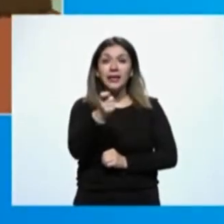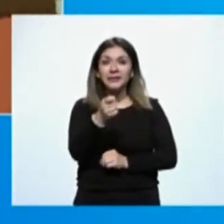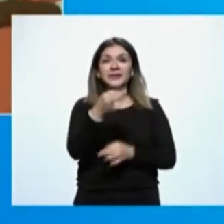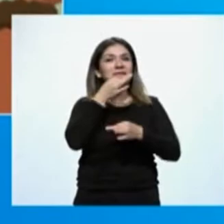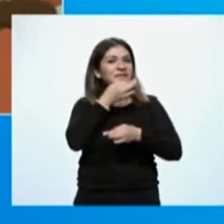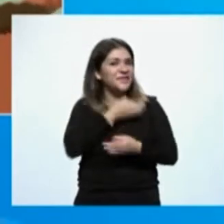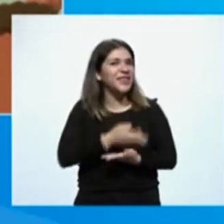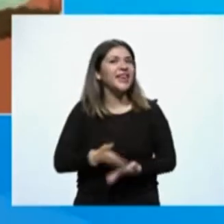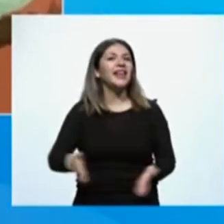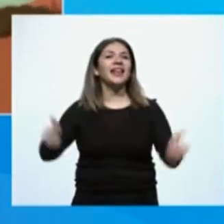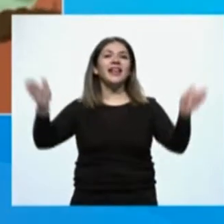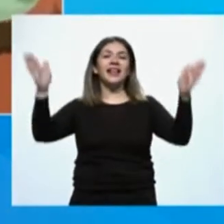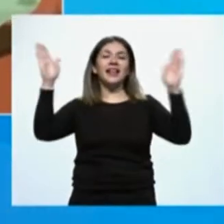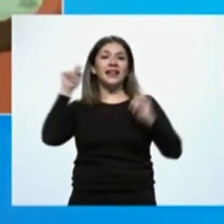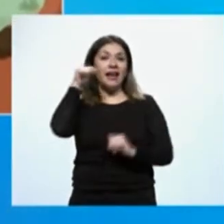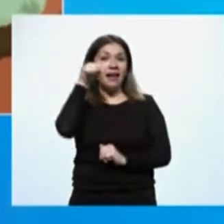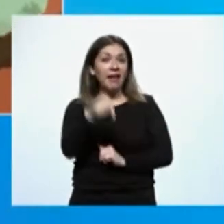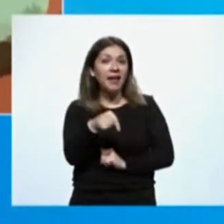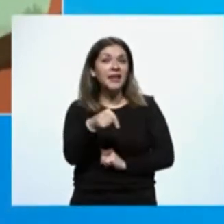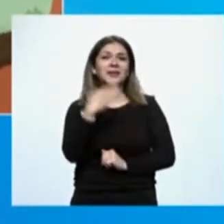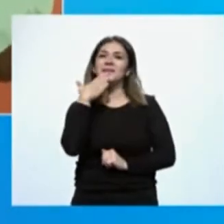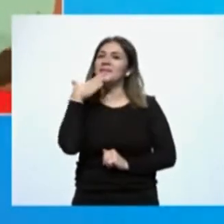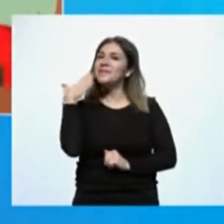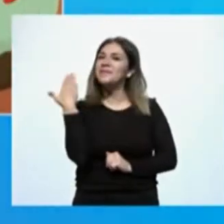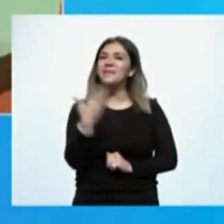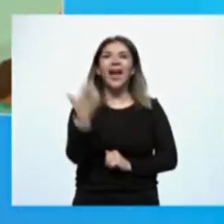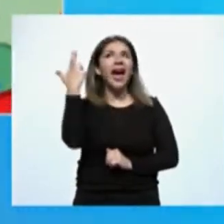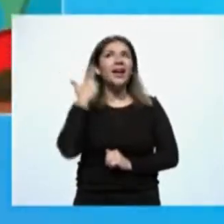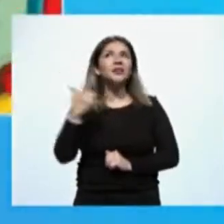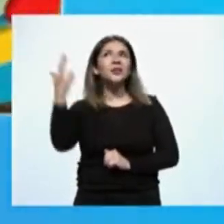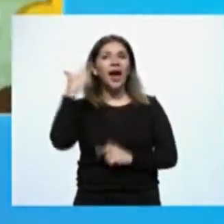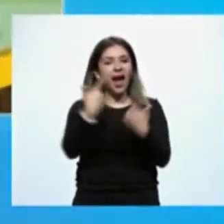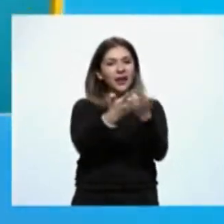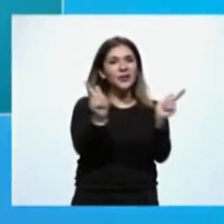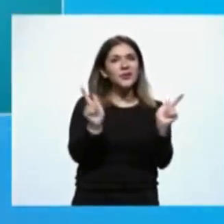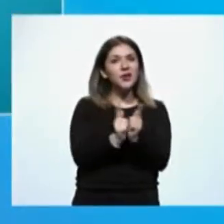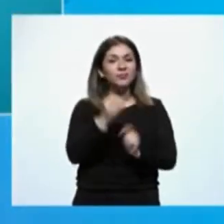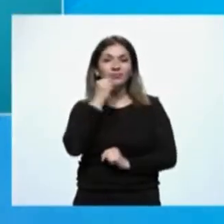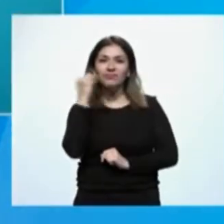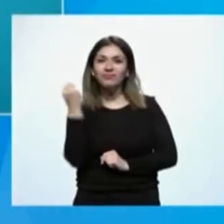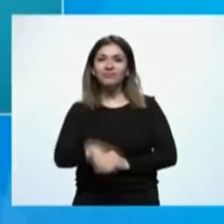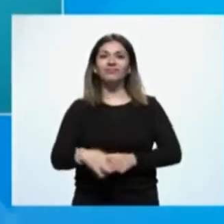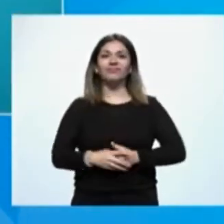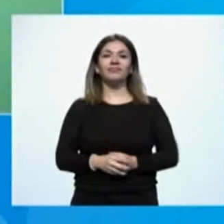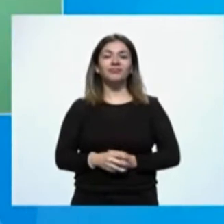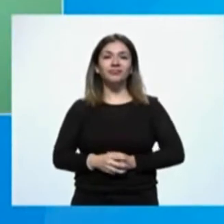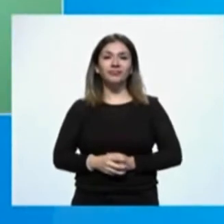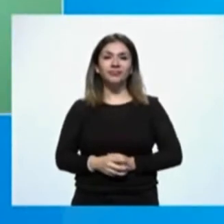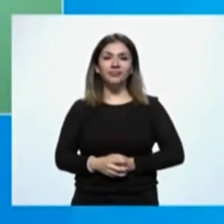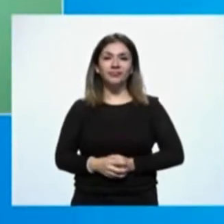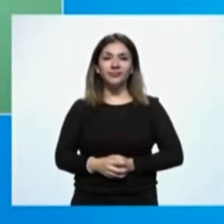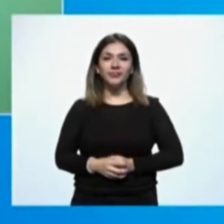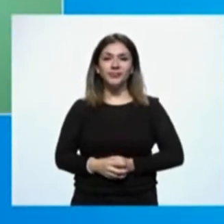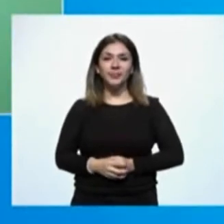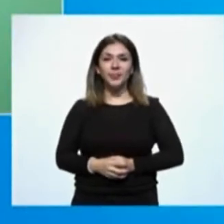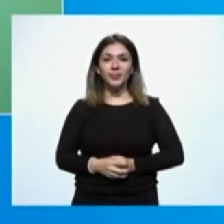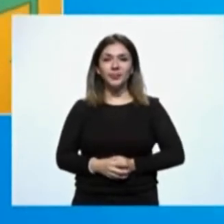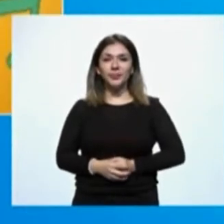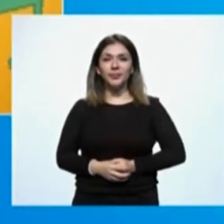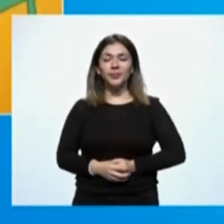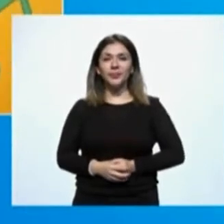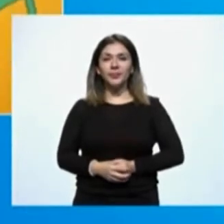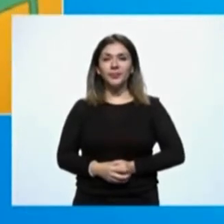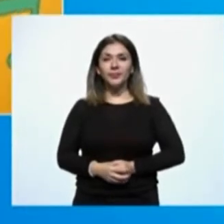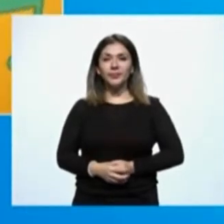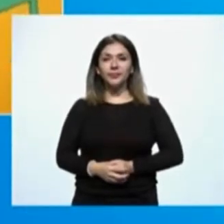gran fiesta. ¡Qué bien que suena la orquesta! Gua, gua, gua, ton, ton, ton, gua, gua, gua, ton, ton, ton,